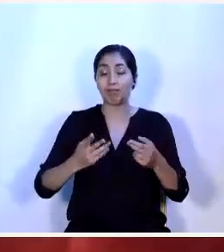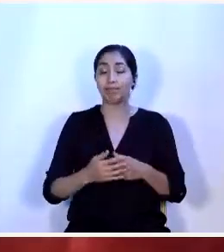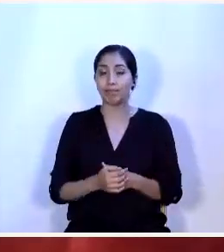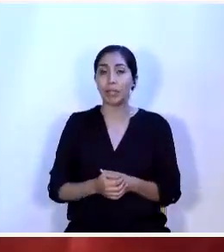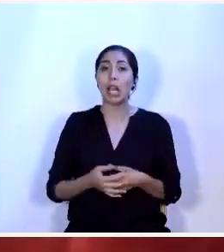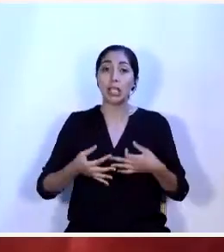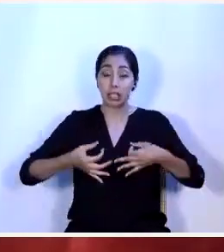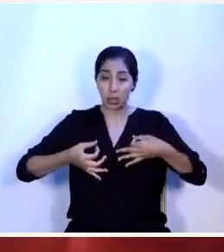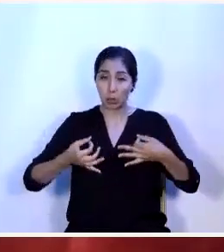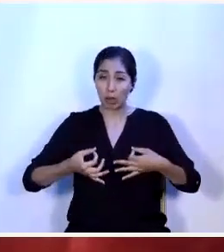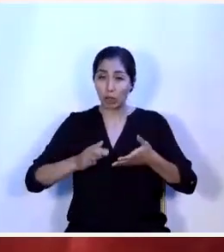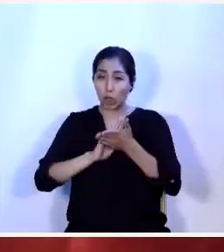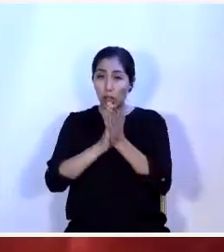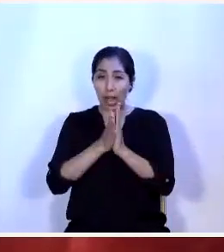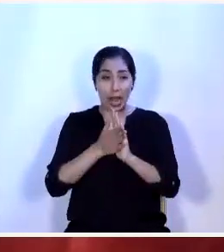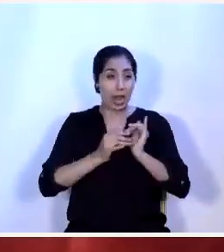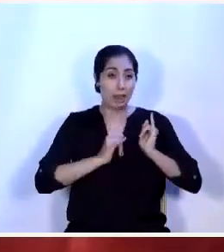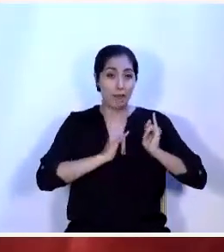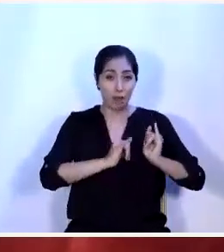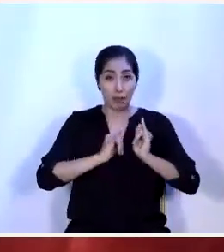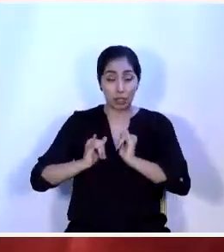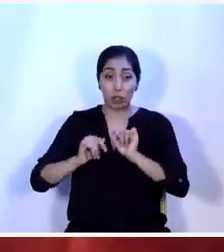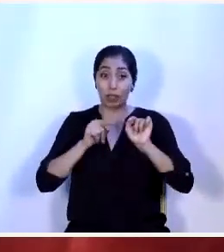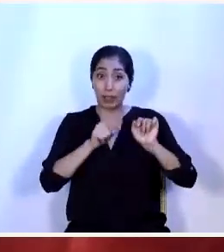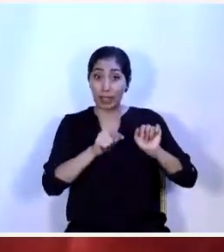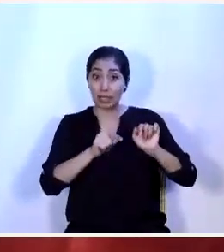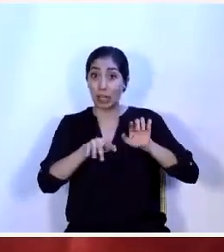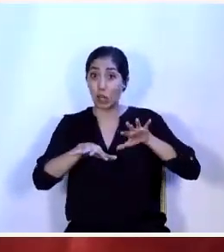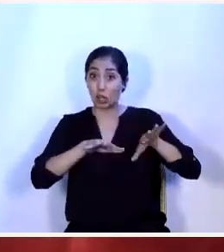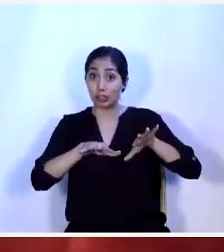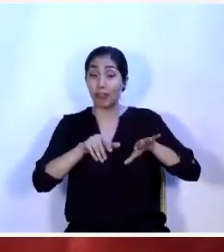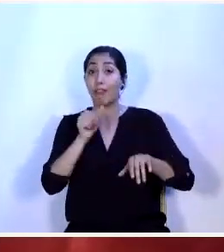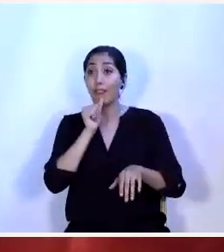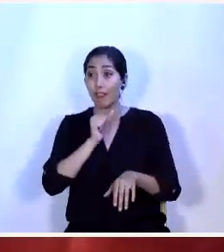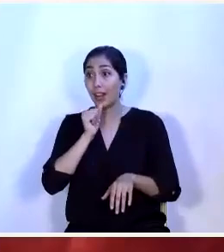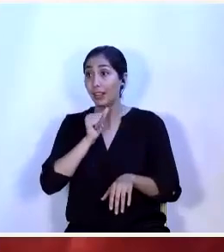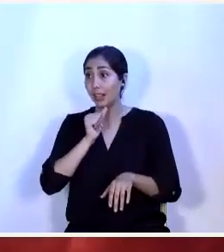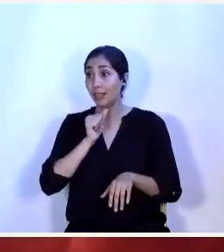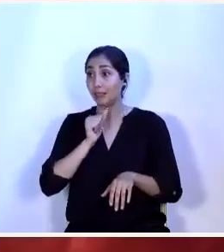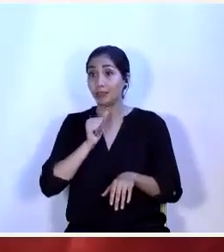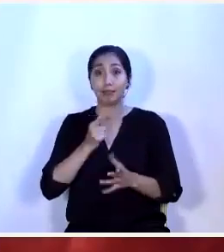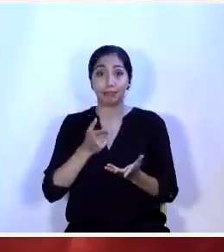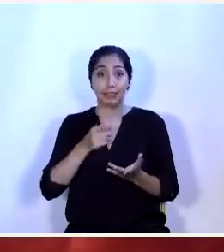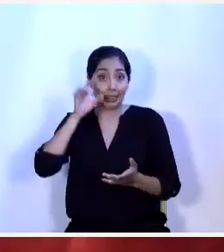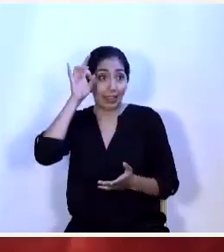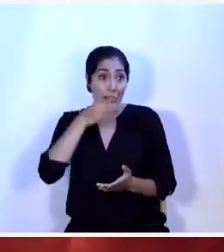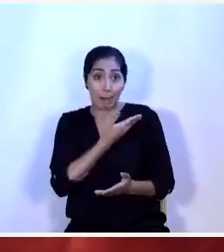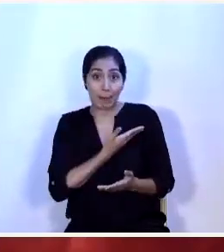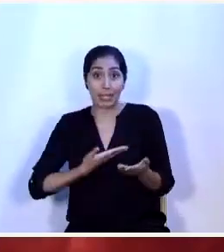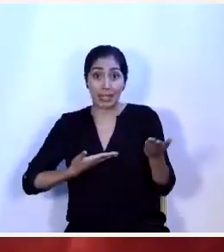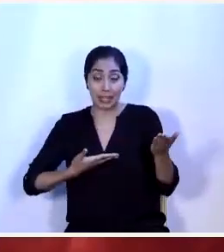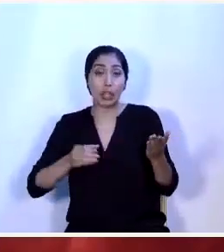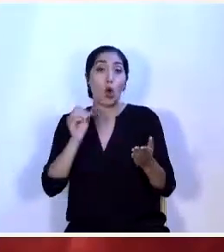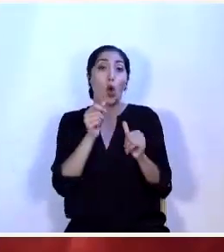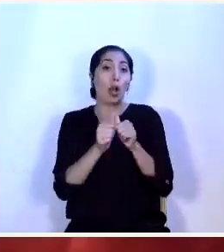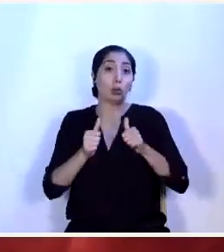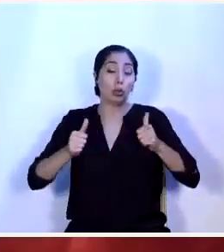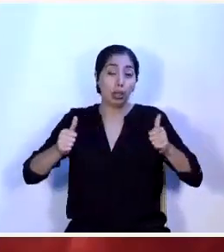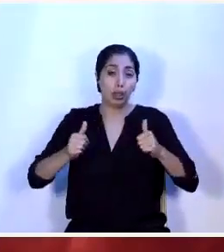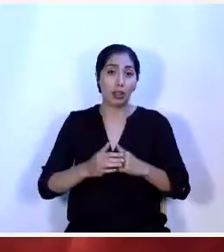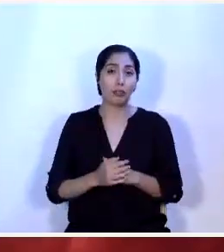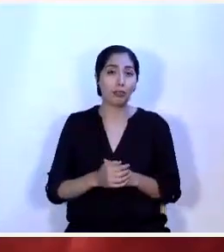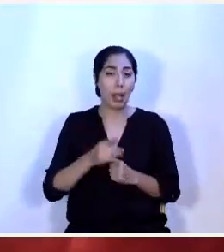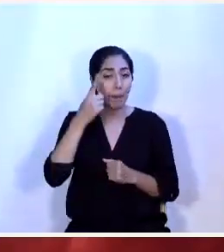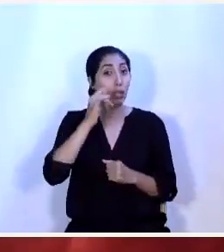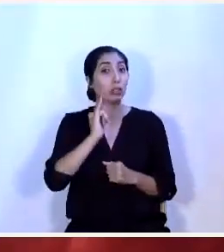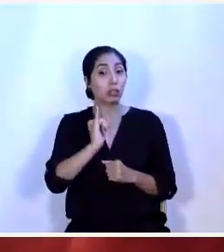Seguramente no todos los detalles de este tipo de prácticas están en conocimiento del presidente o de las más altas autoridades, pero sí